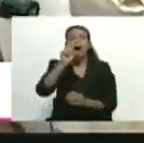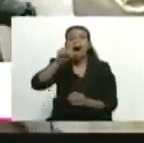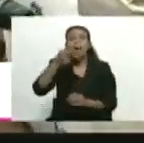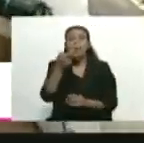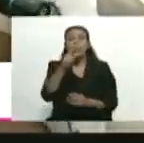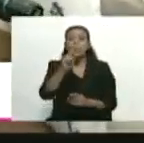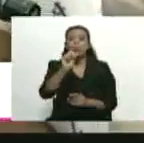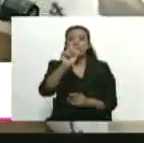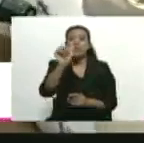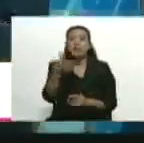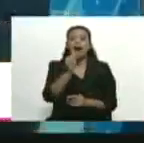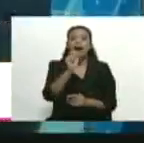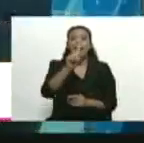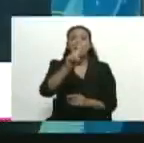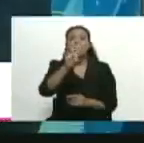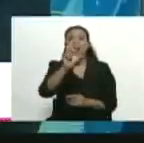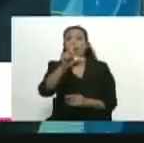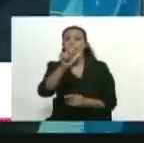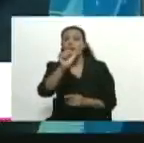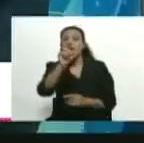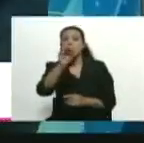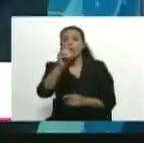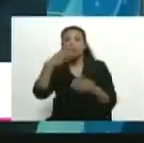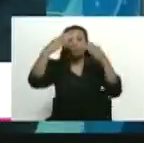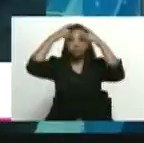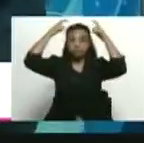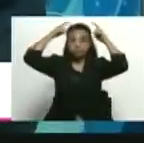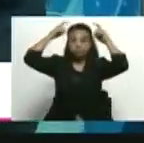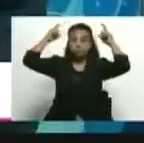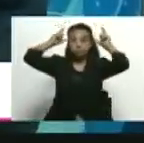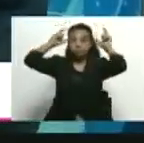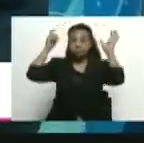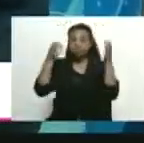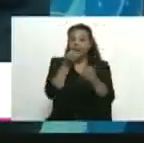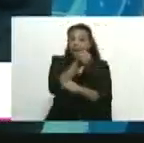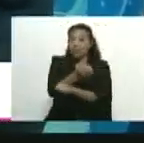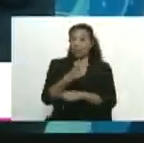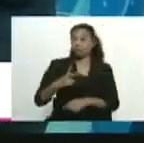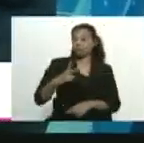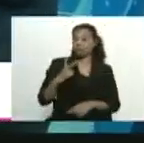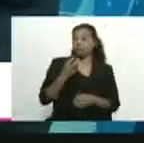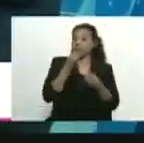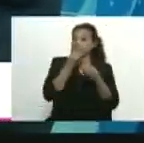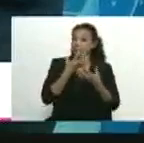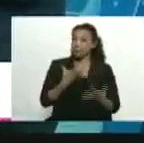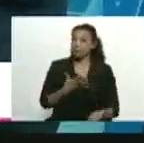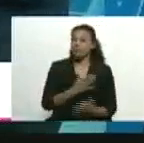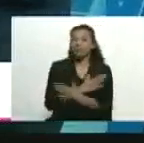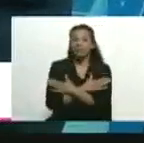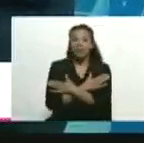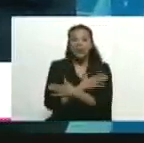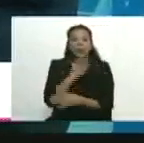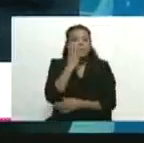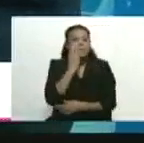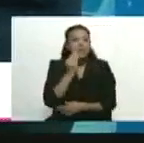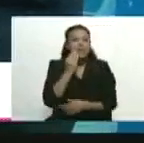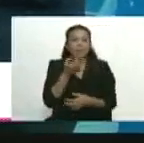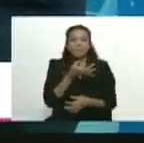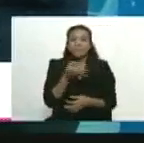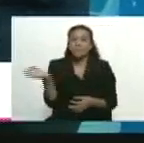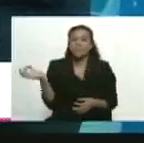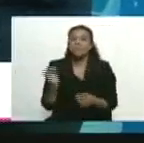Agustín Aveledo, mira, y están con su gorro de graduando, sí. Chico. ¿Ah? Una experiencia